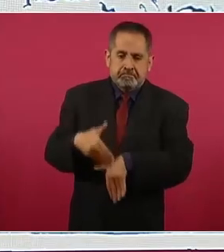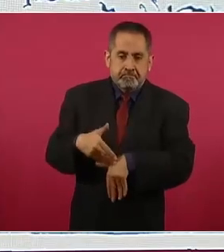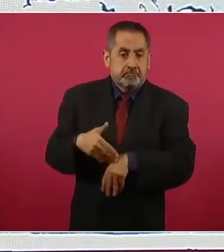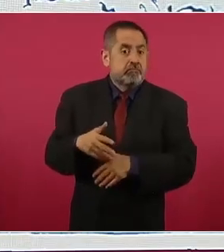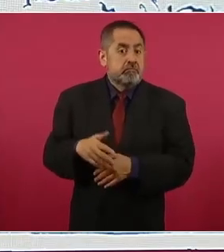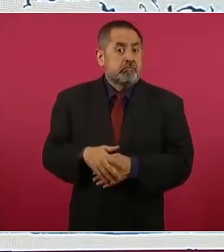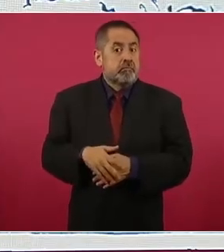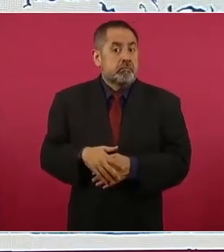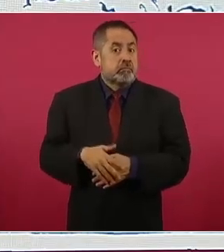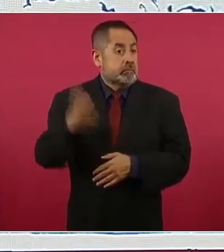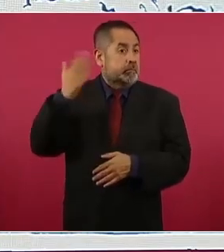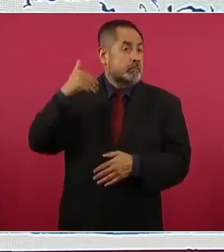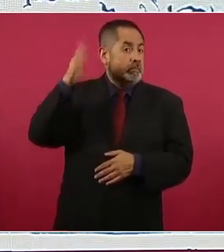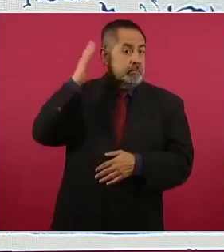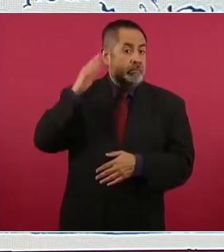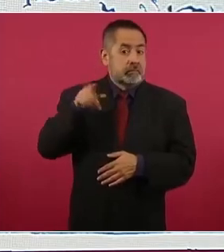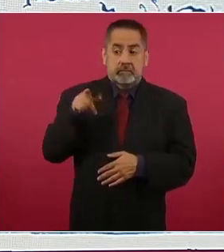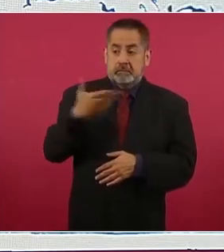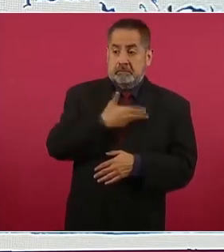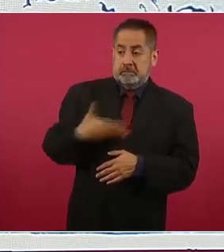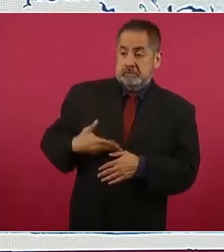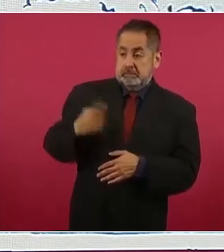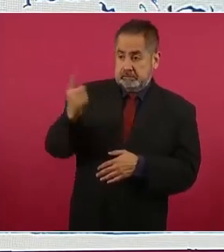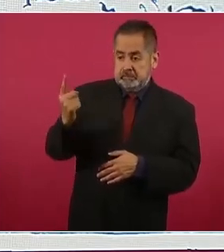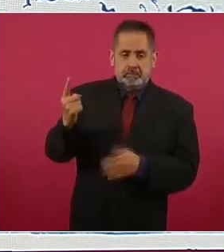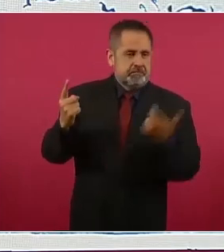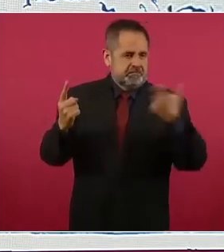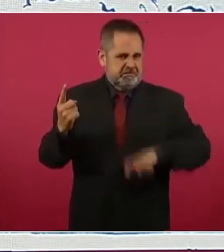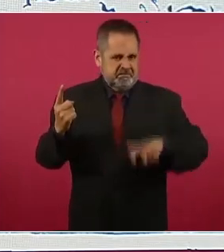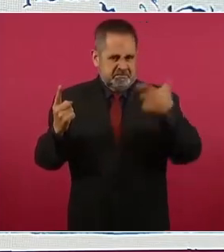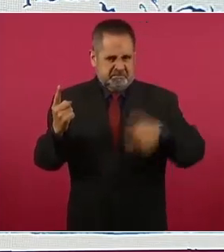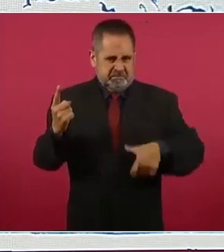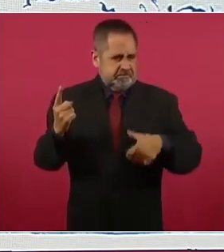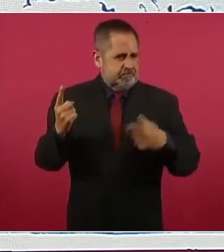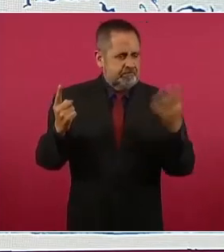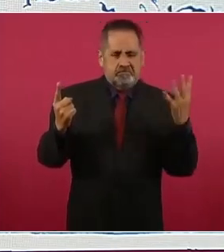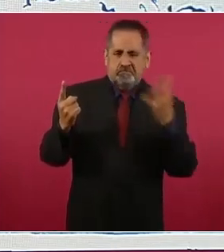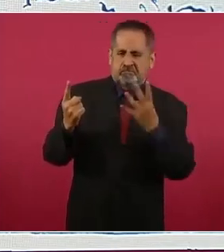enfrentaban al presidente, eso es lo que da a conocer, ¿no?